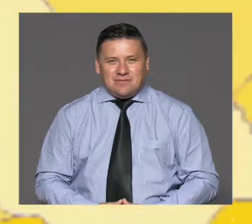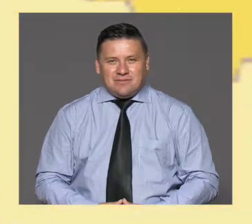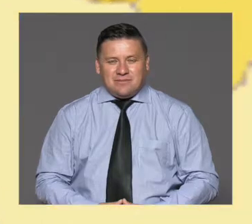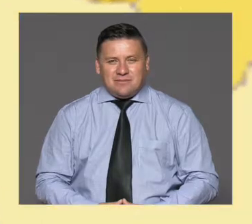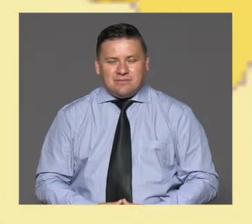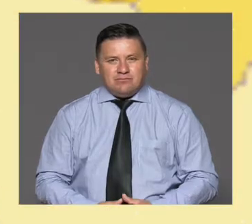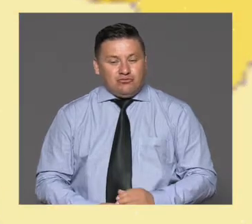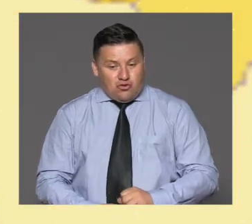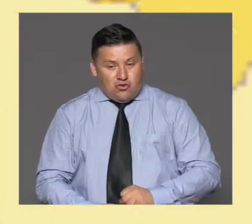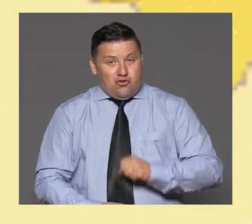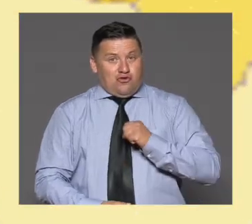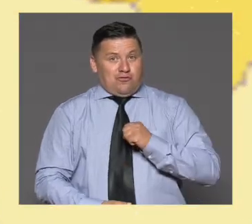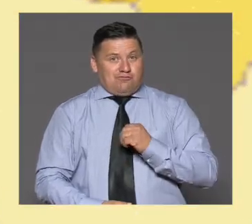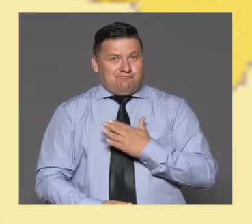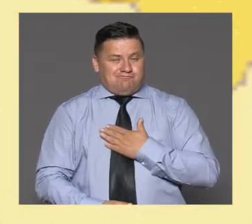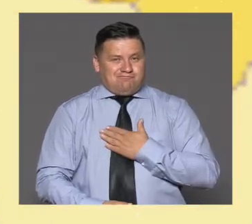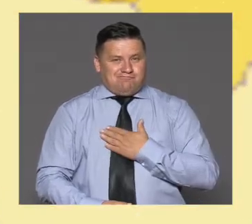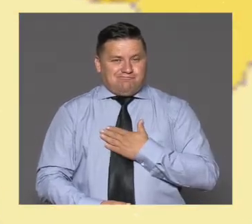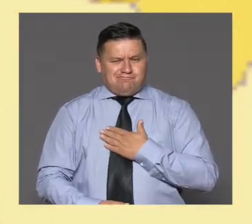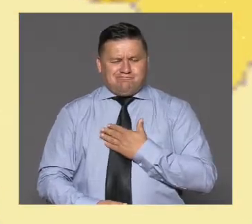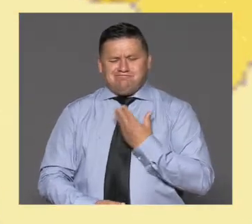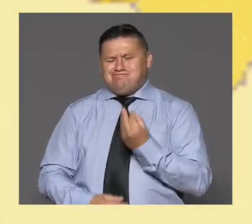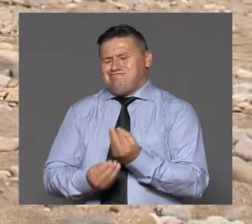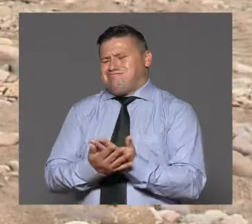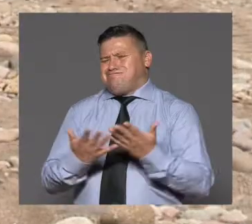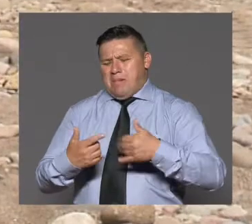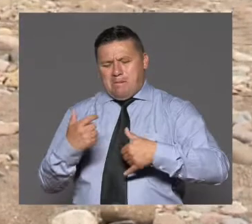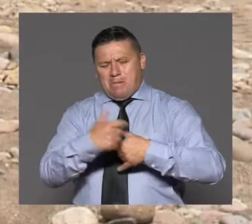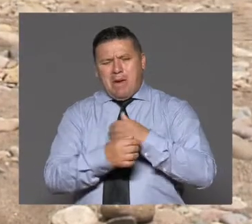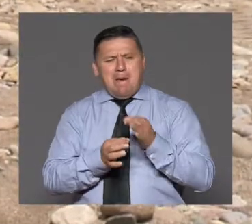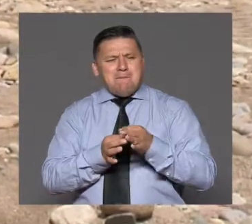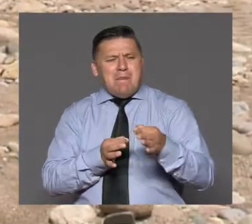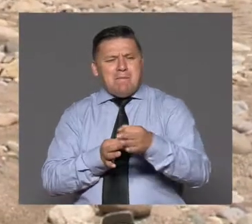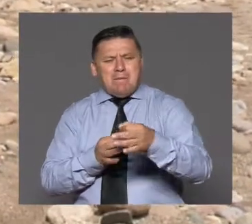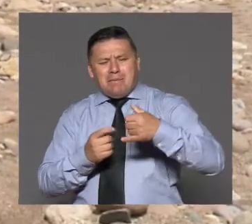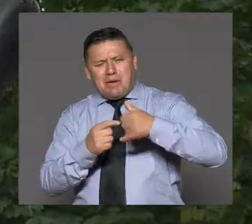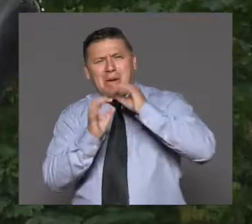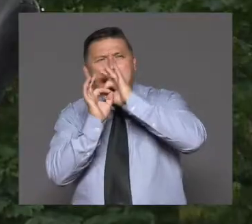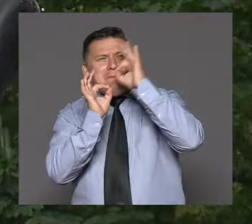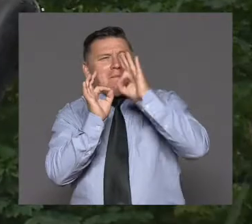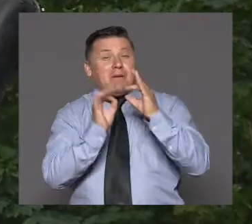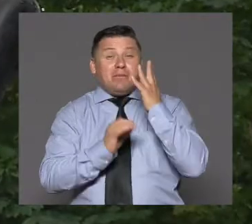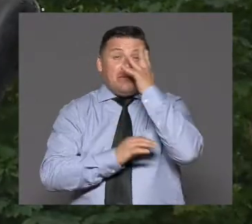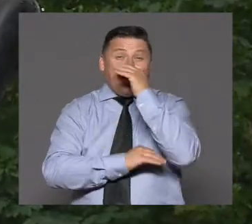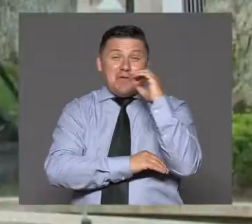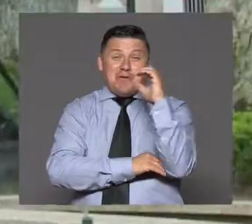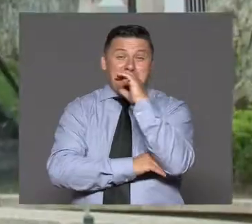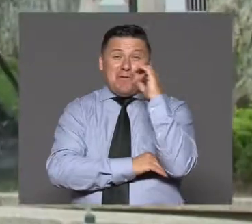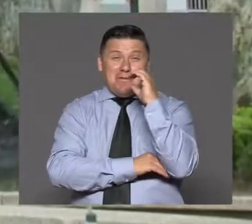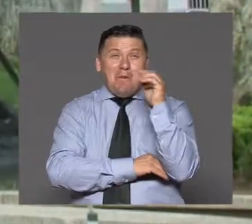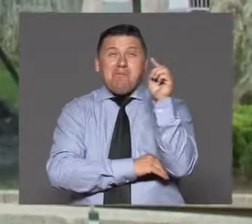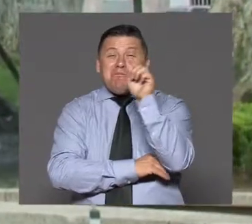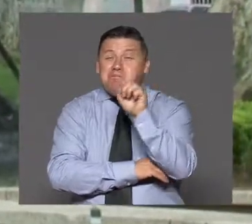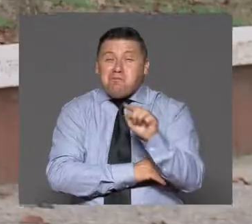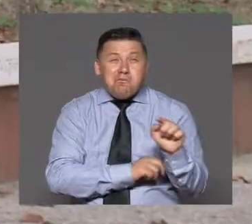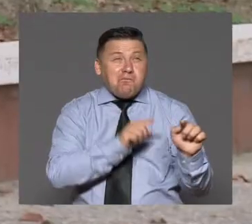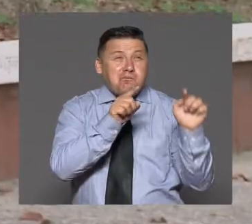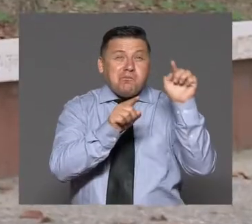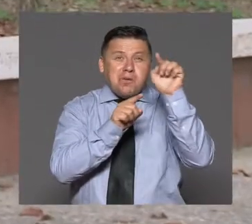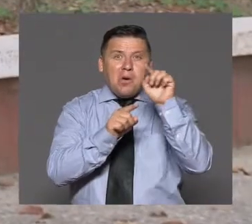Es un orgullo para nosotros entre tantos municipios de nuestro bello Colombia